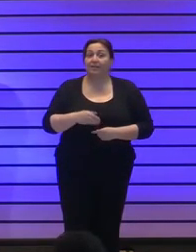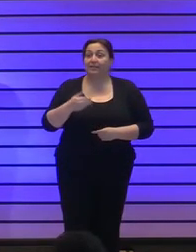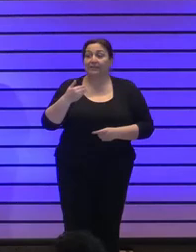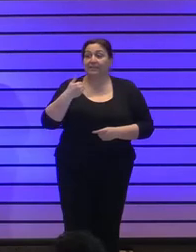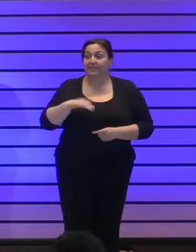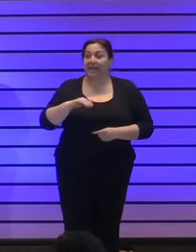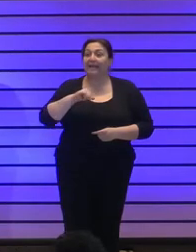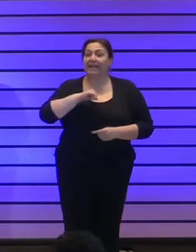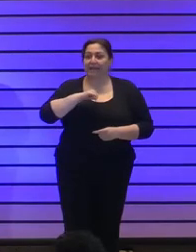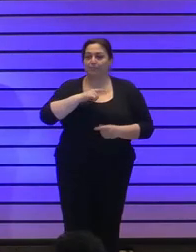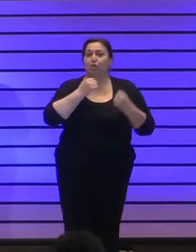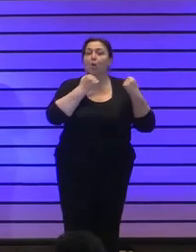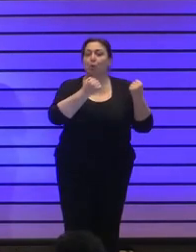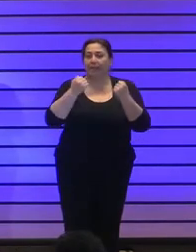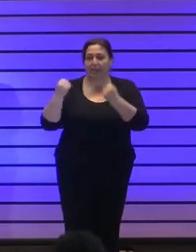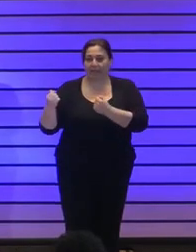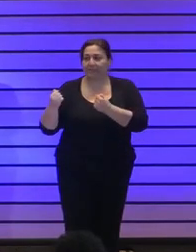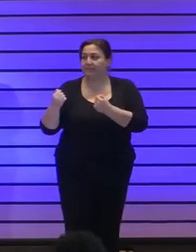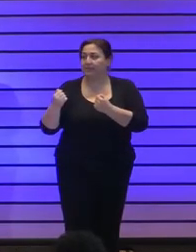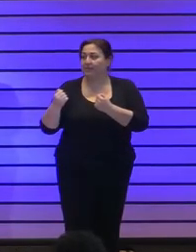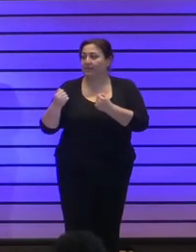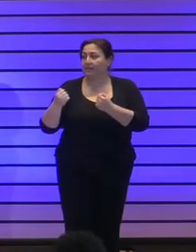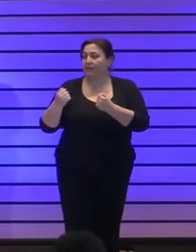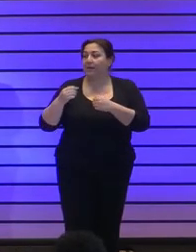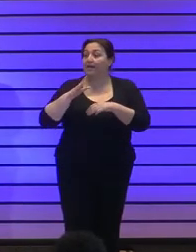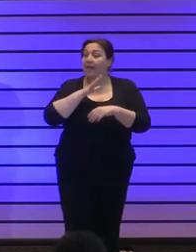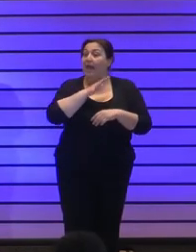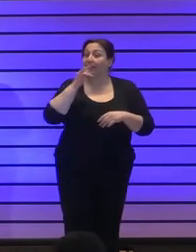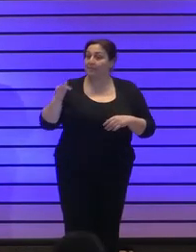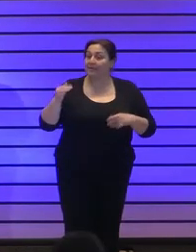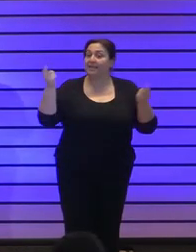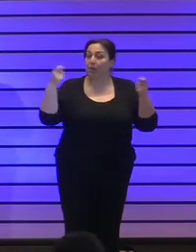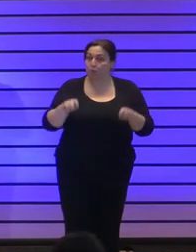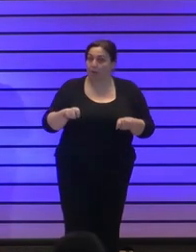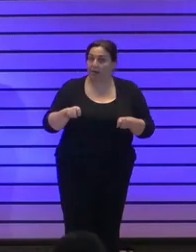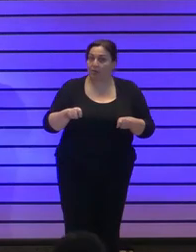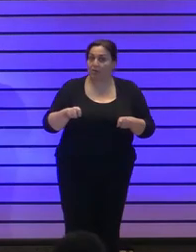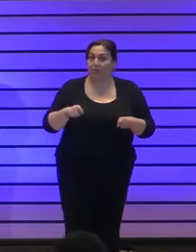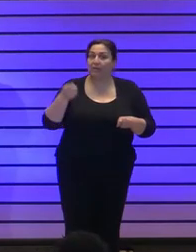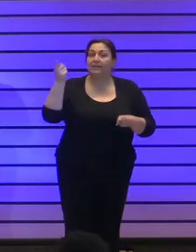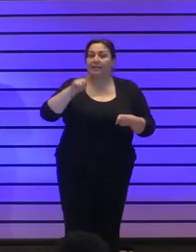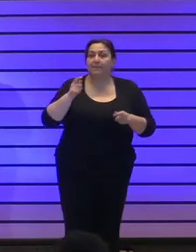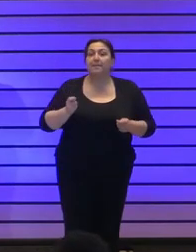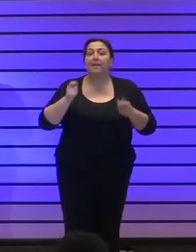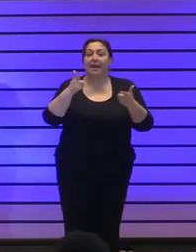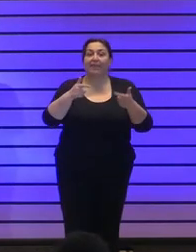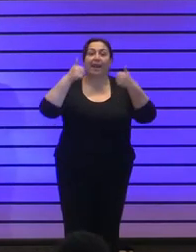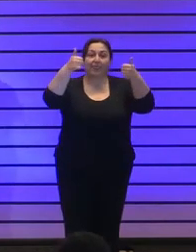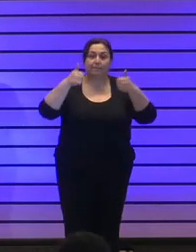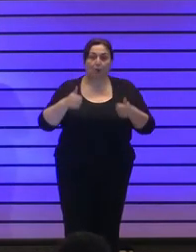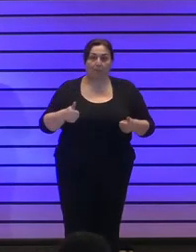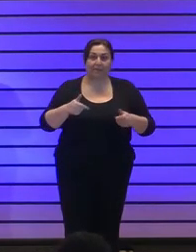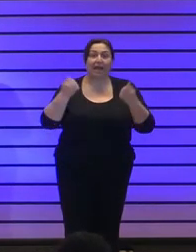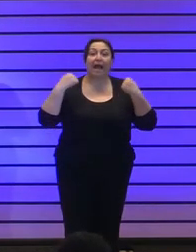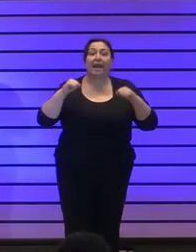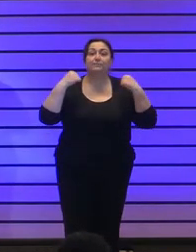Y ya tenemos aquí a las autoridades que, además de clausurarlo, darán los diplomas a las